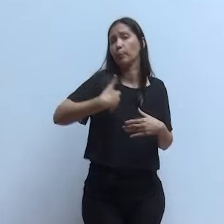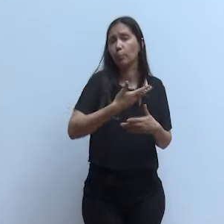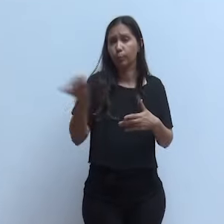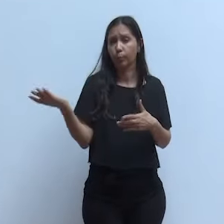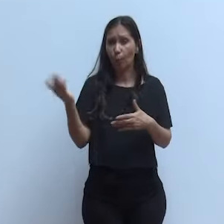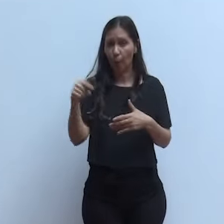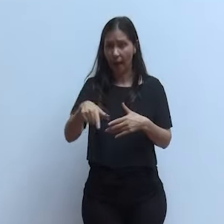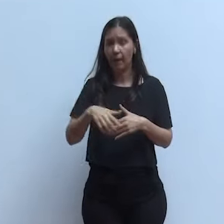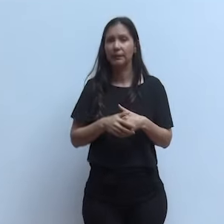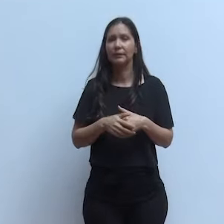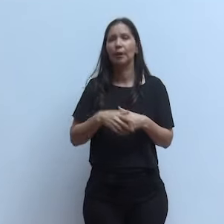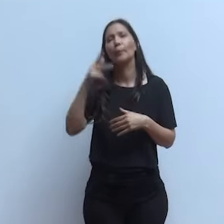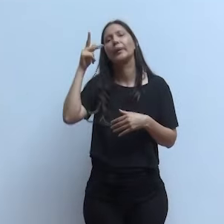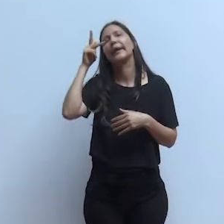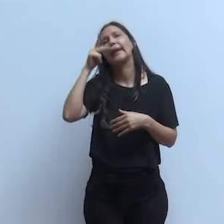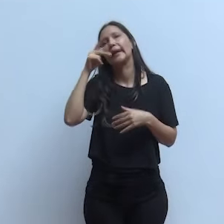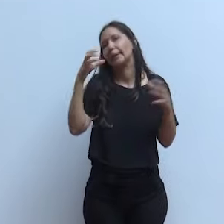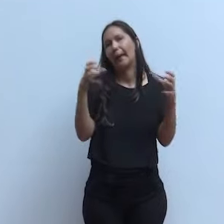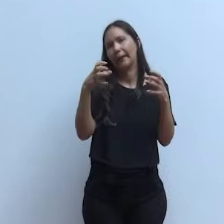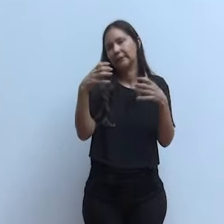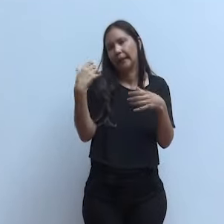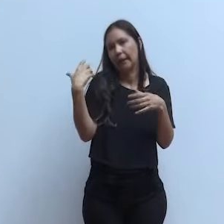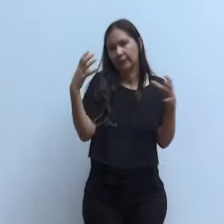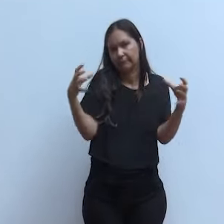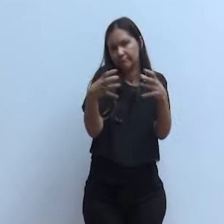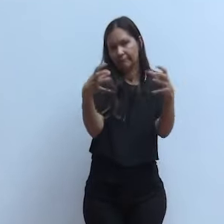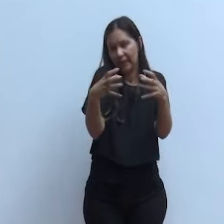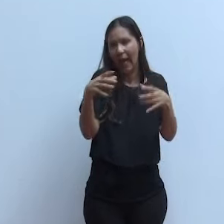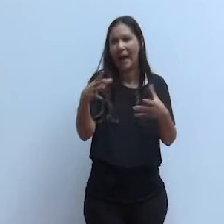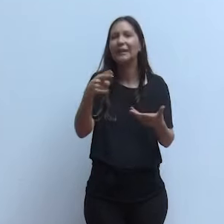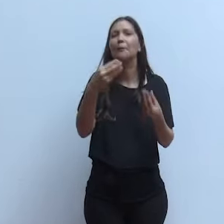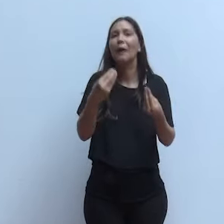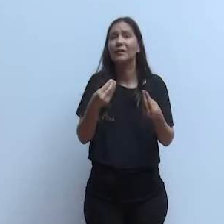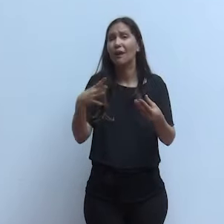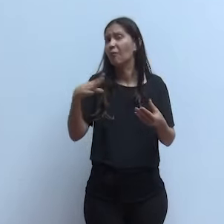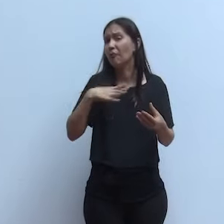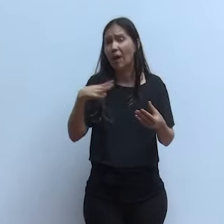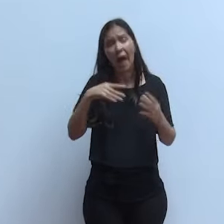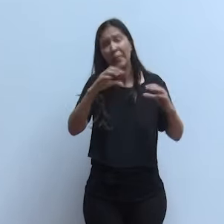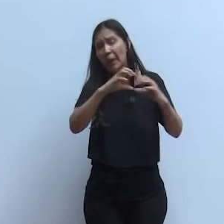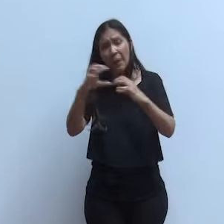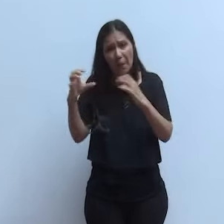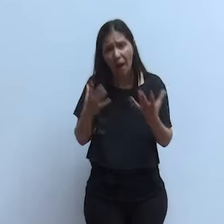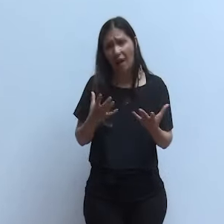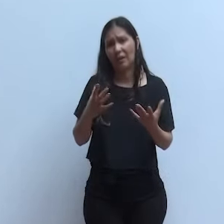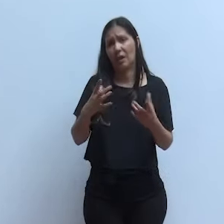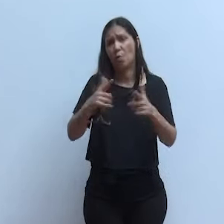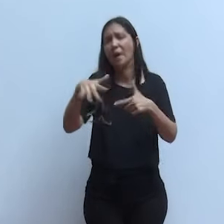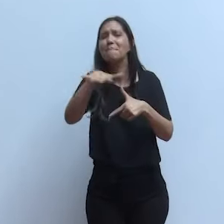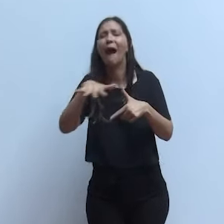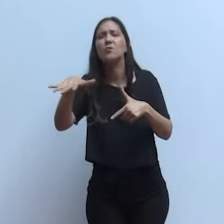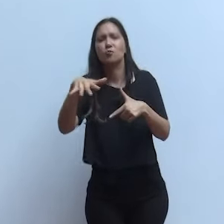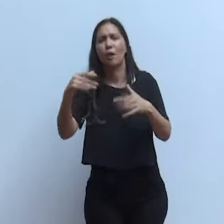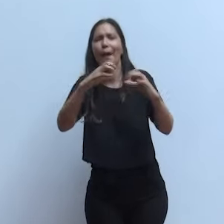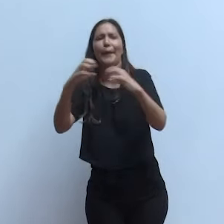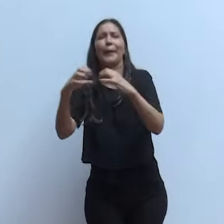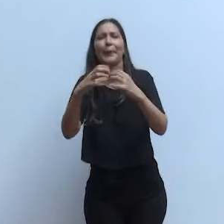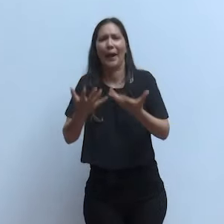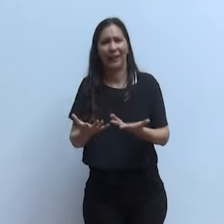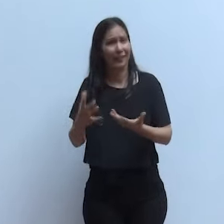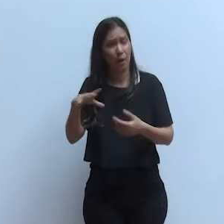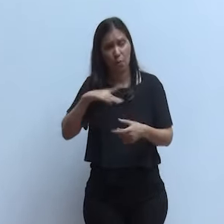kismo en plural Es la falta de debate es la ausencia de un espacio para debatir no de debatir